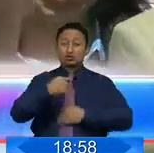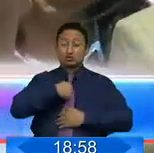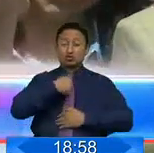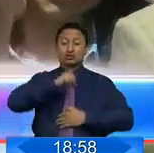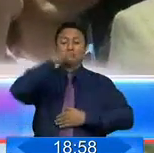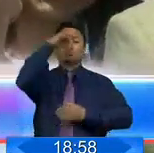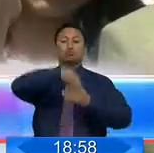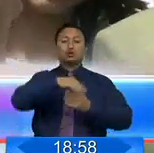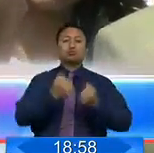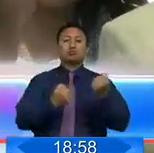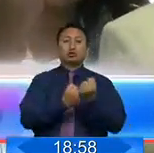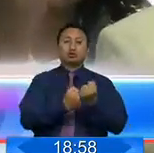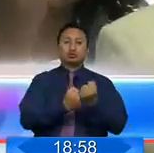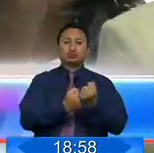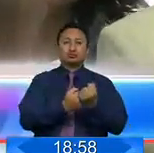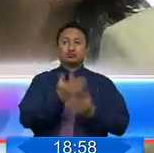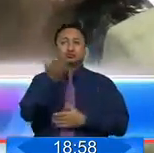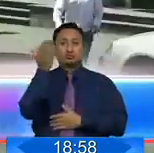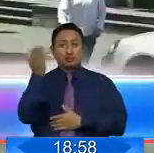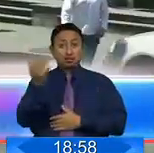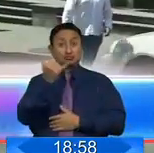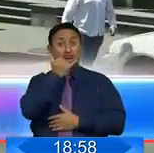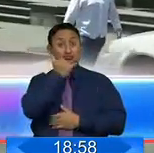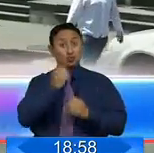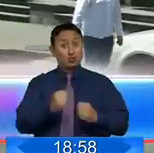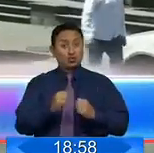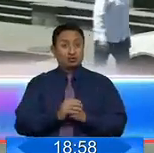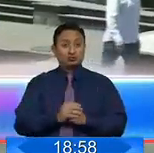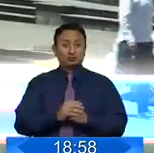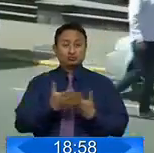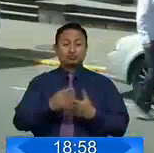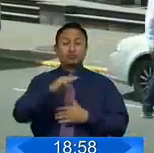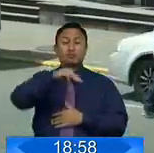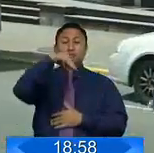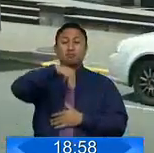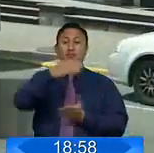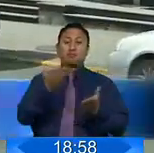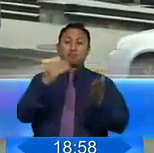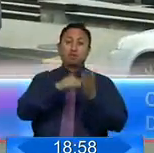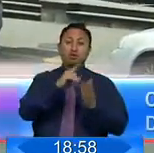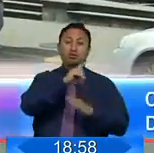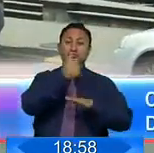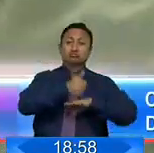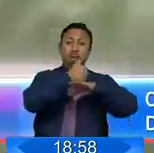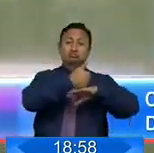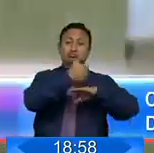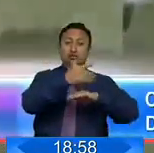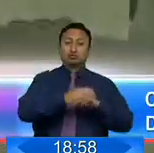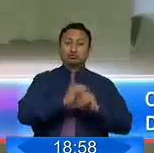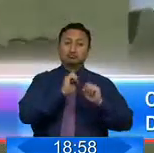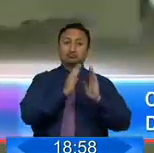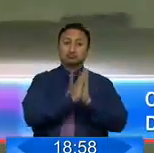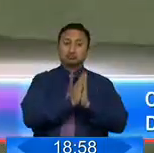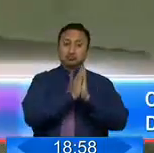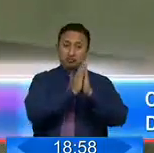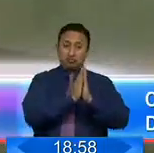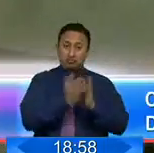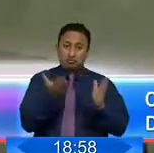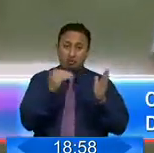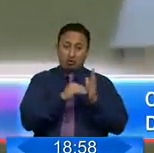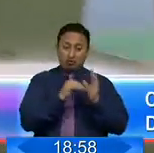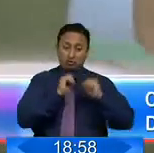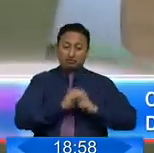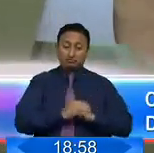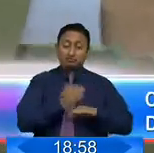Eso es sumamente grave. Por lo que este martes acudieron nuevamente a la Corte a presentar una solicitud para conocer si el pedido